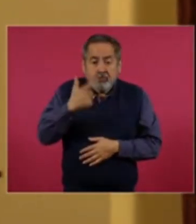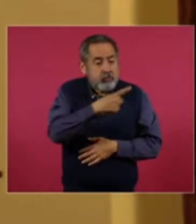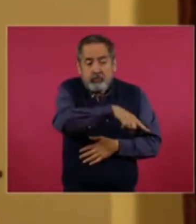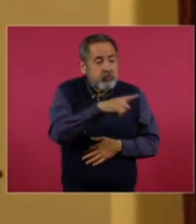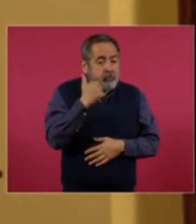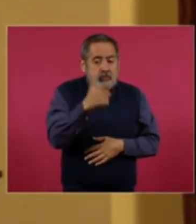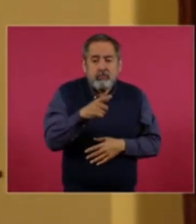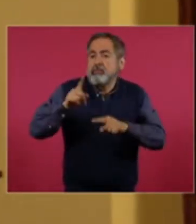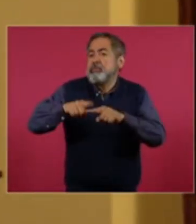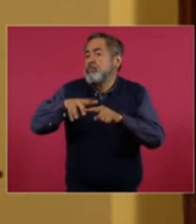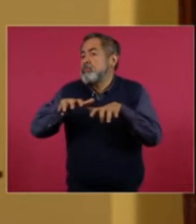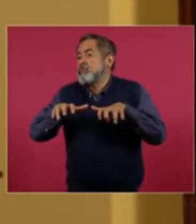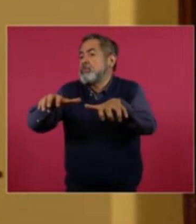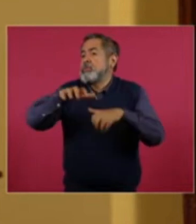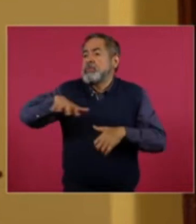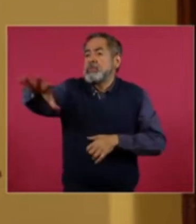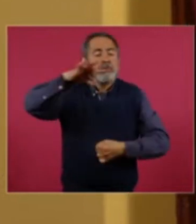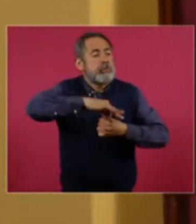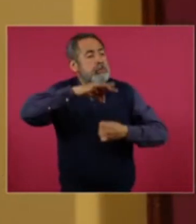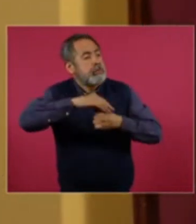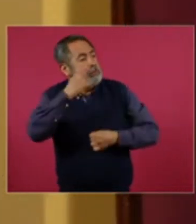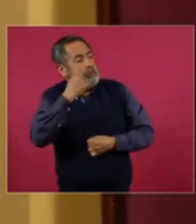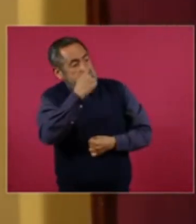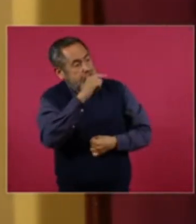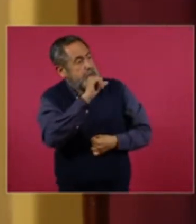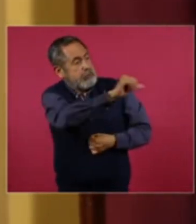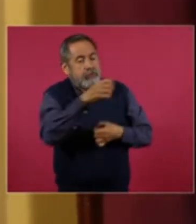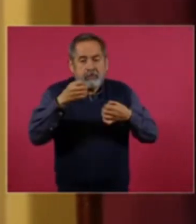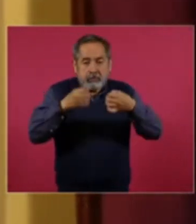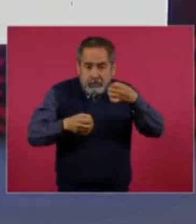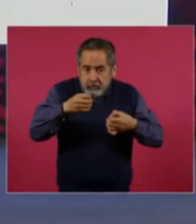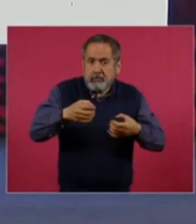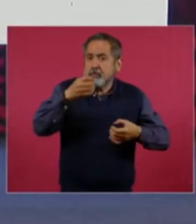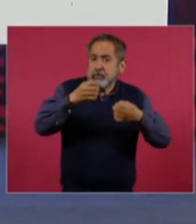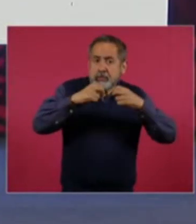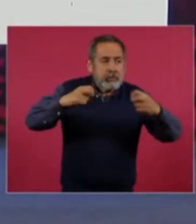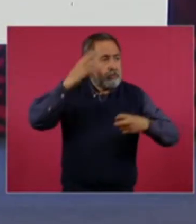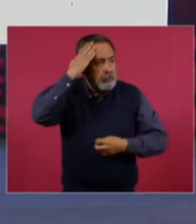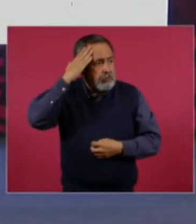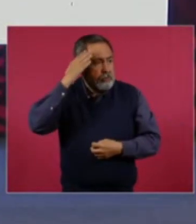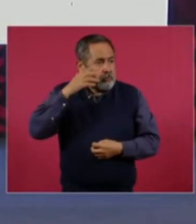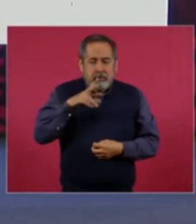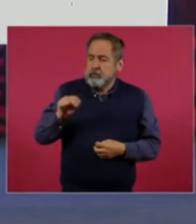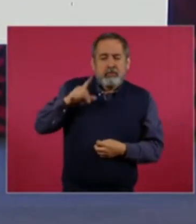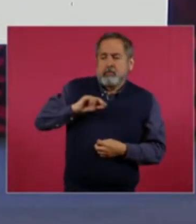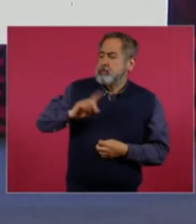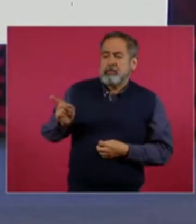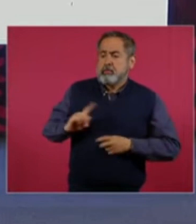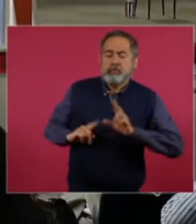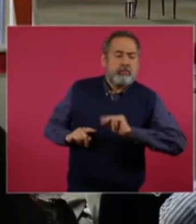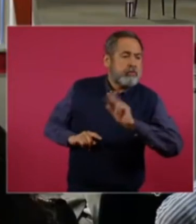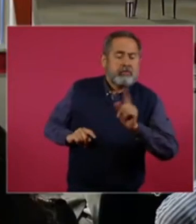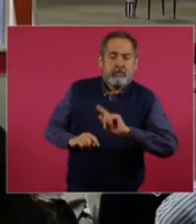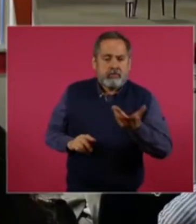de manera democrática a los jueces, a los magistrados y a los ministros. En el fondo, la petición